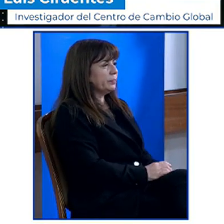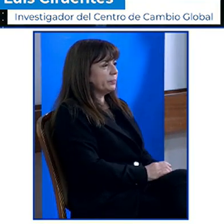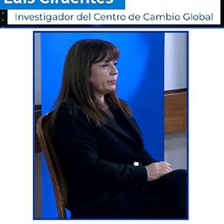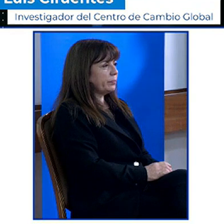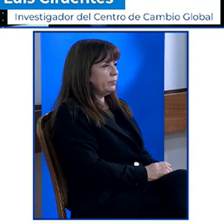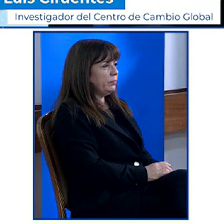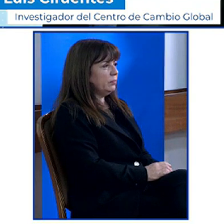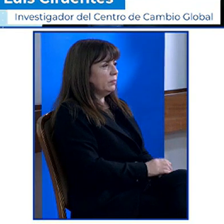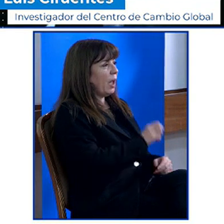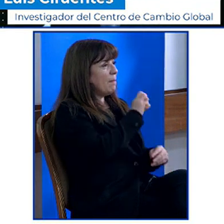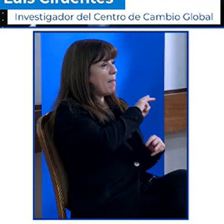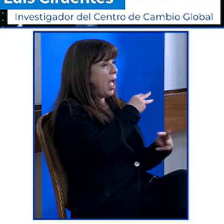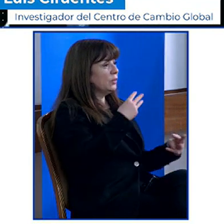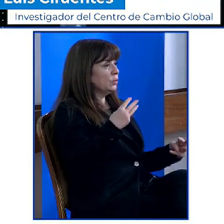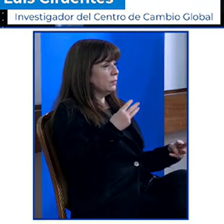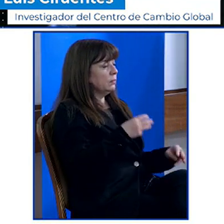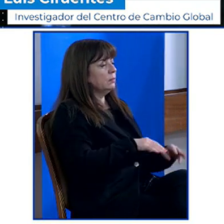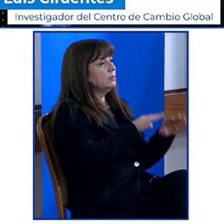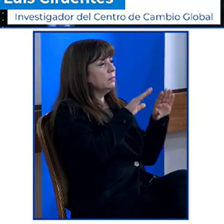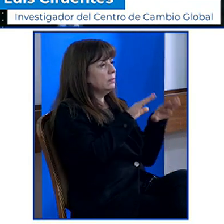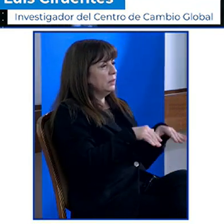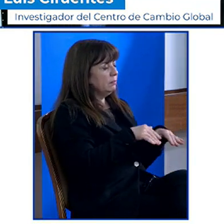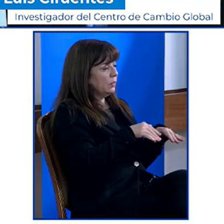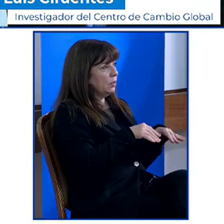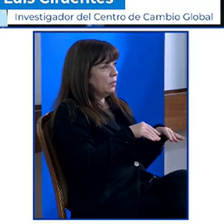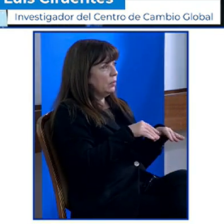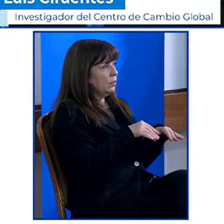El método es el mismo que